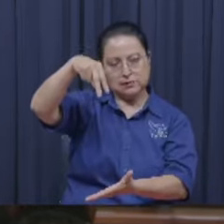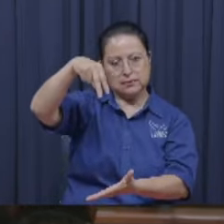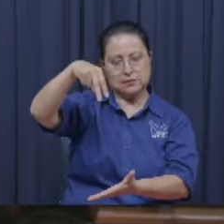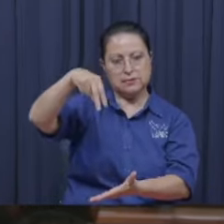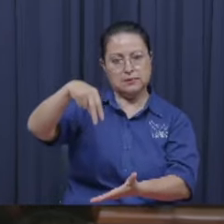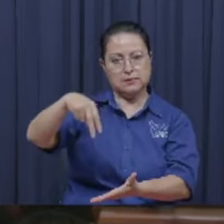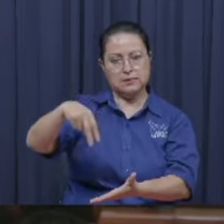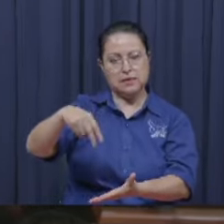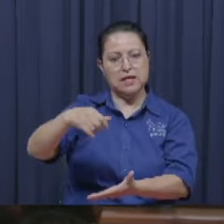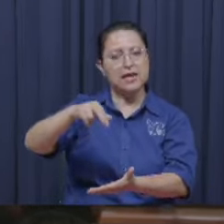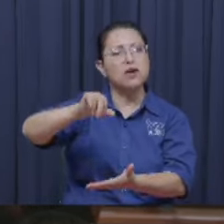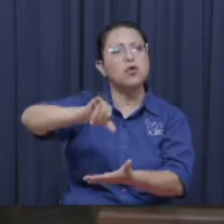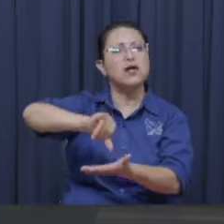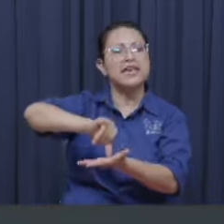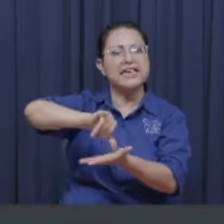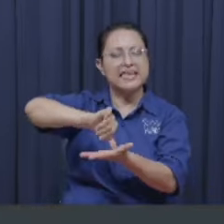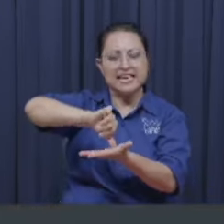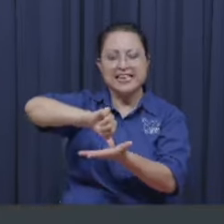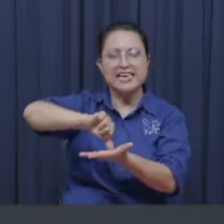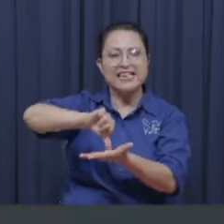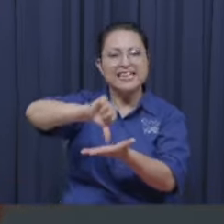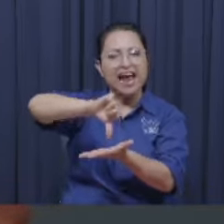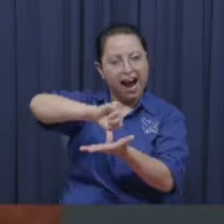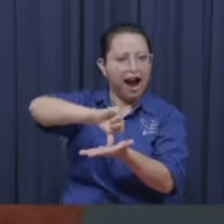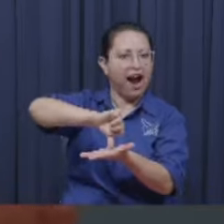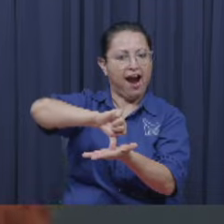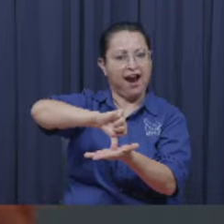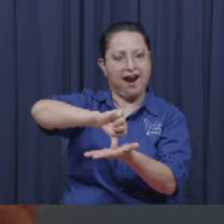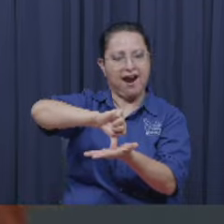34 con Irán, que están en conflicto, pues.